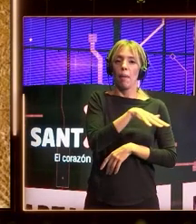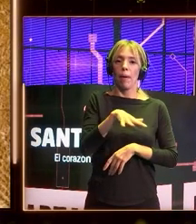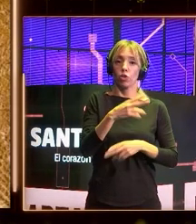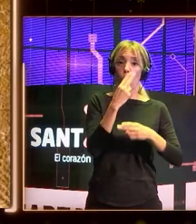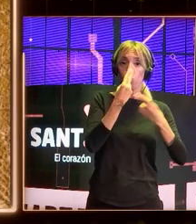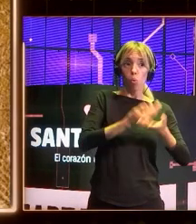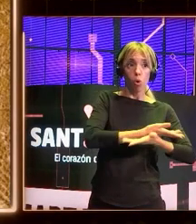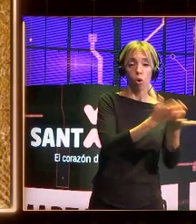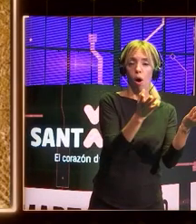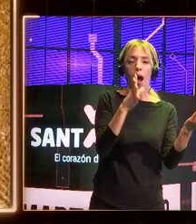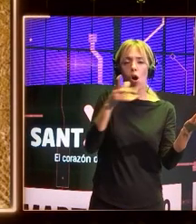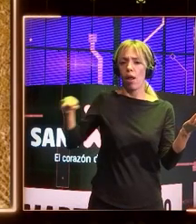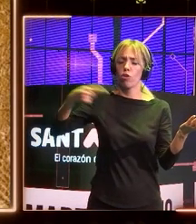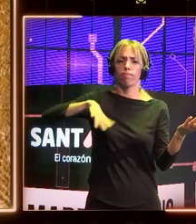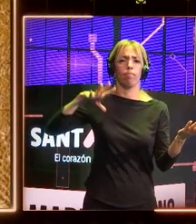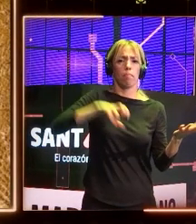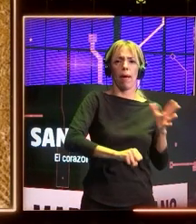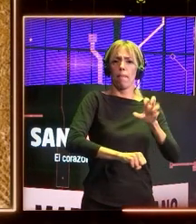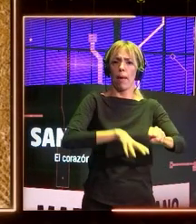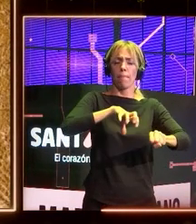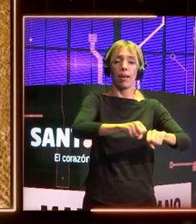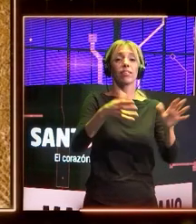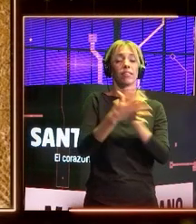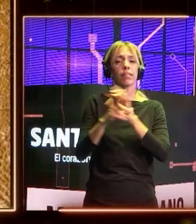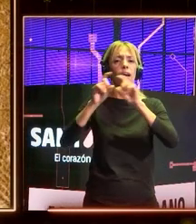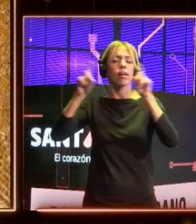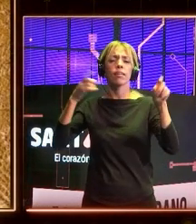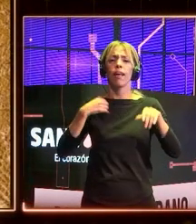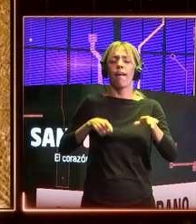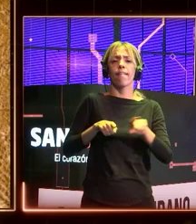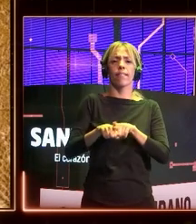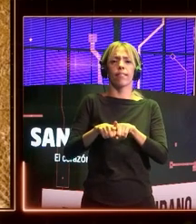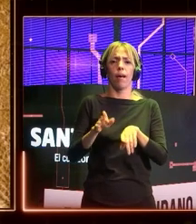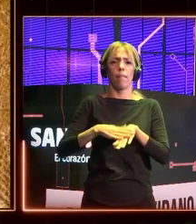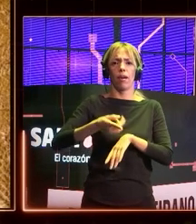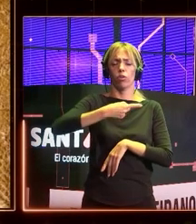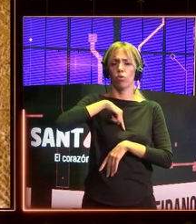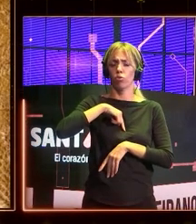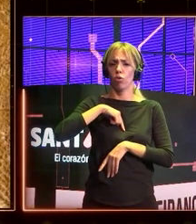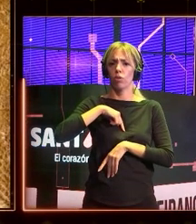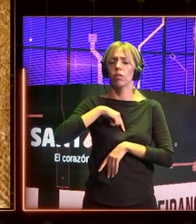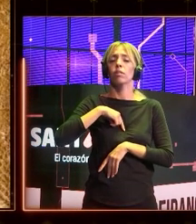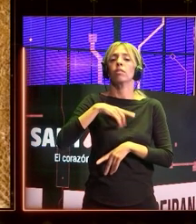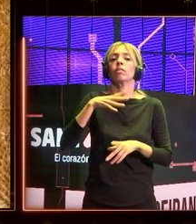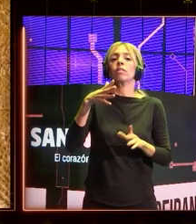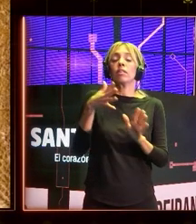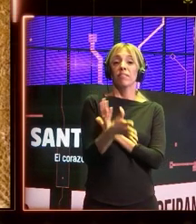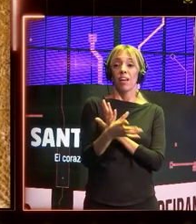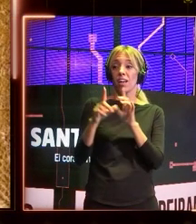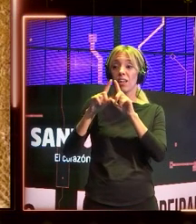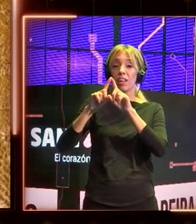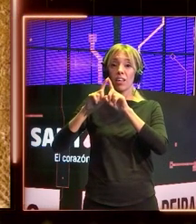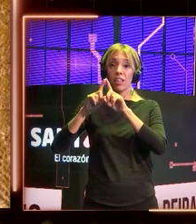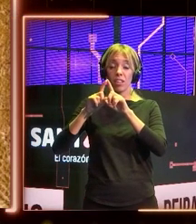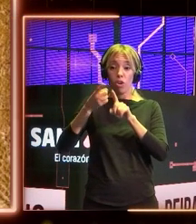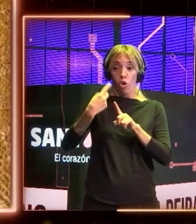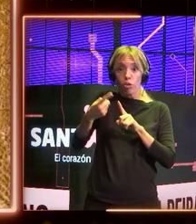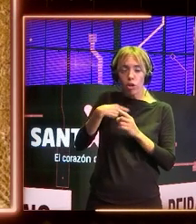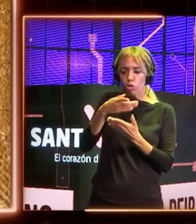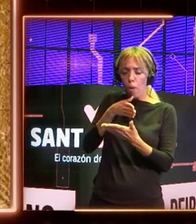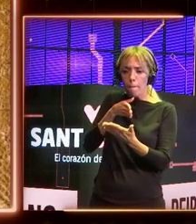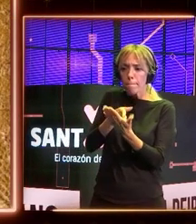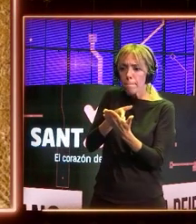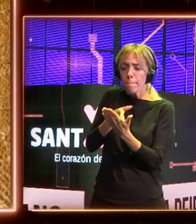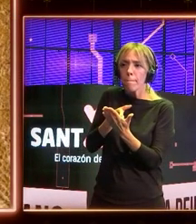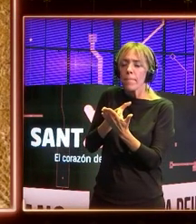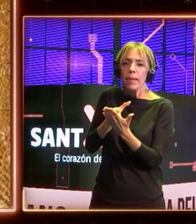de lo público. Es decir, se han convertido en infraestructuras críticas para nosotros. Y esas son infraestructuras a las que no podemos renunciar. Pero cuando